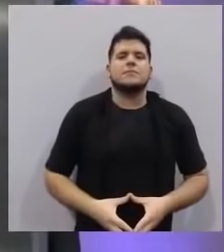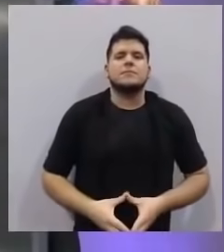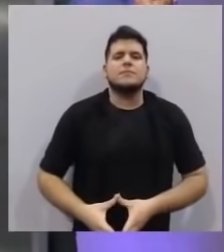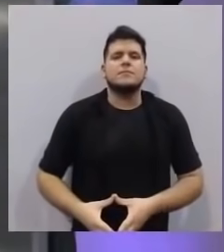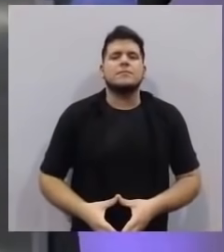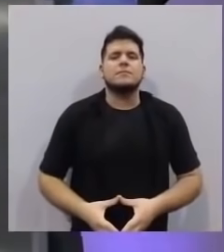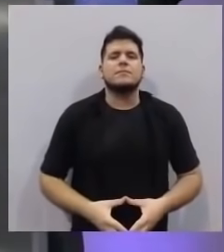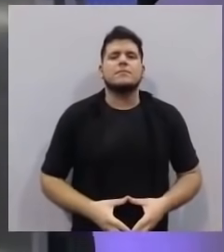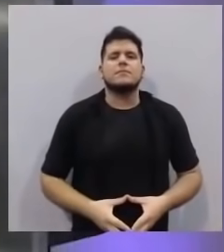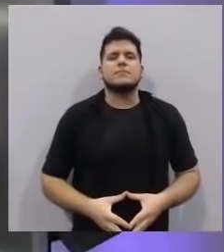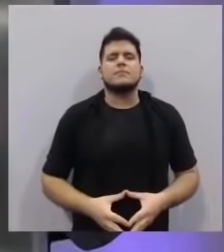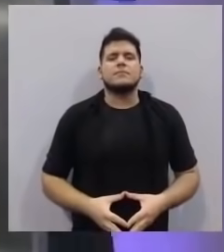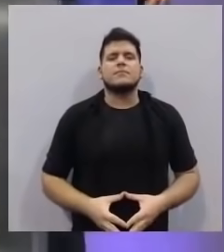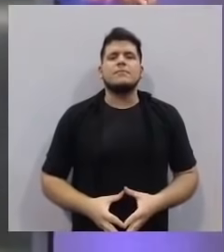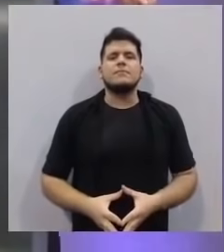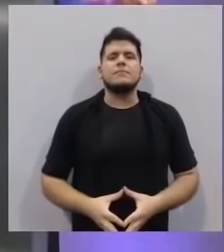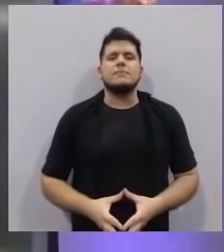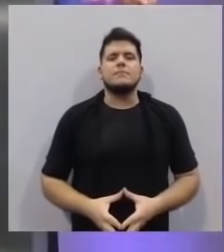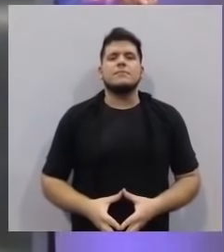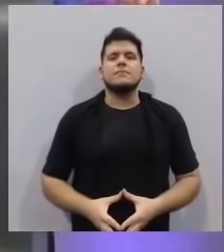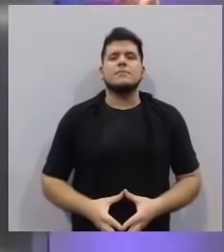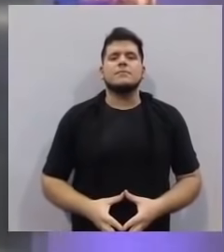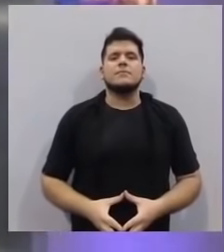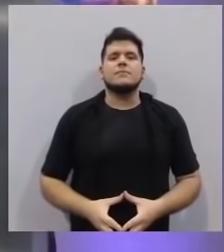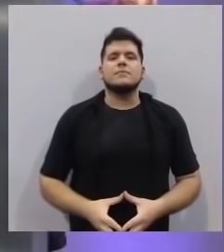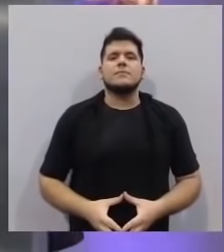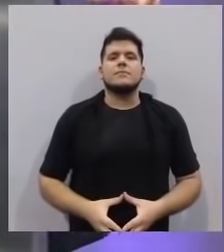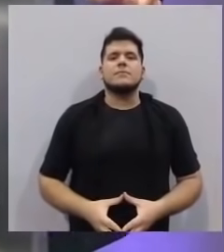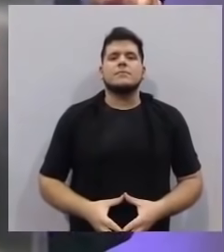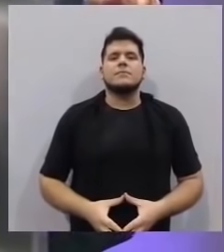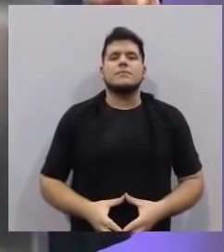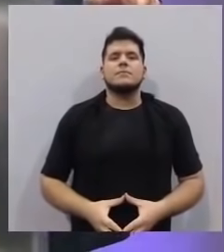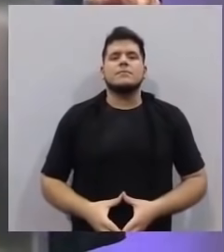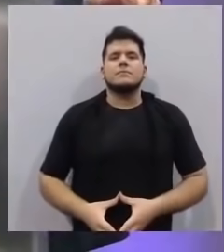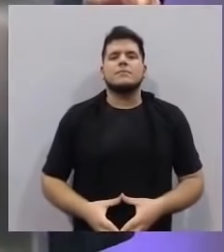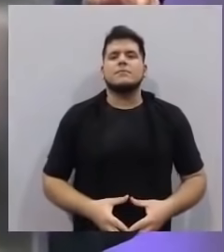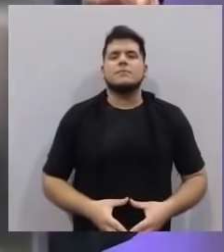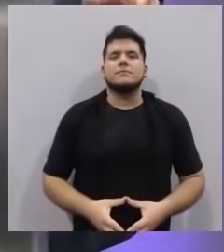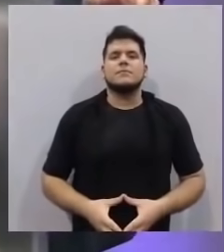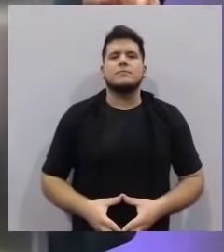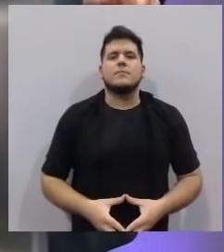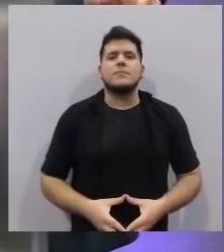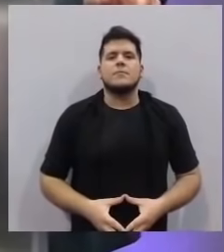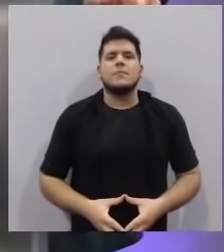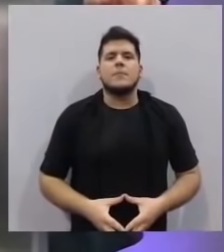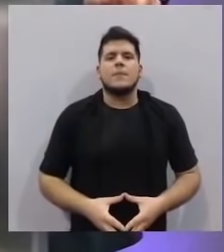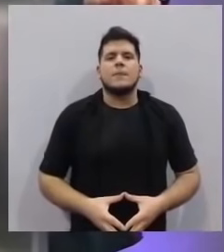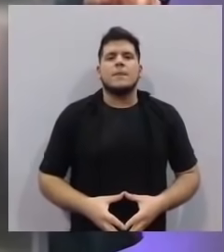tengo mucho más para ti por eso cuando entendemos estos principios